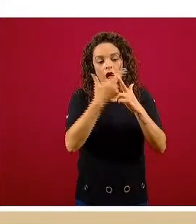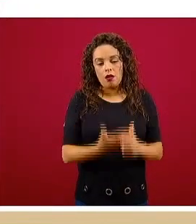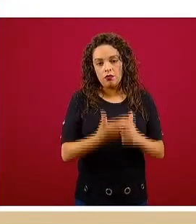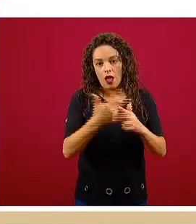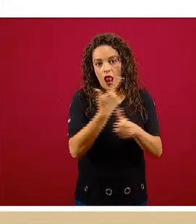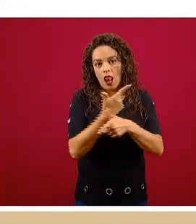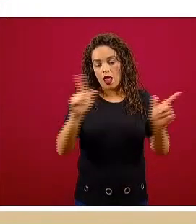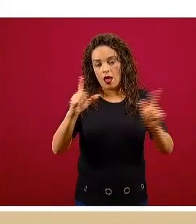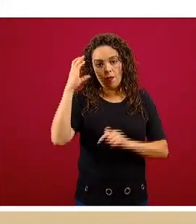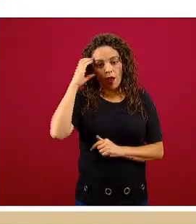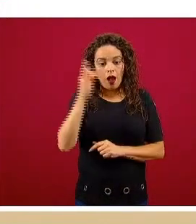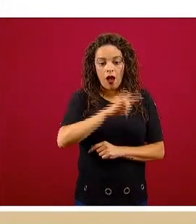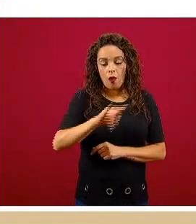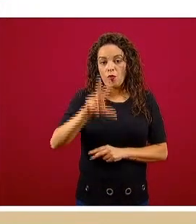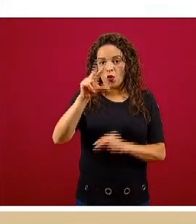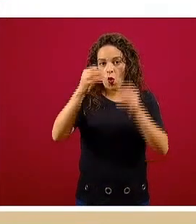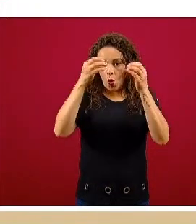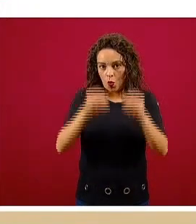son precisamente